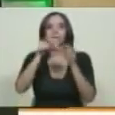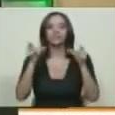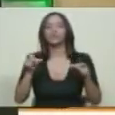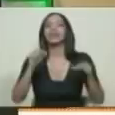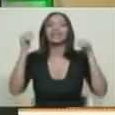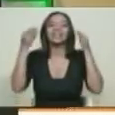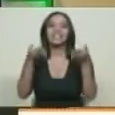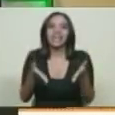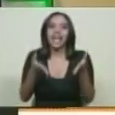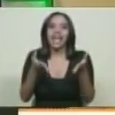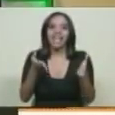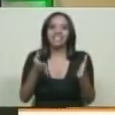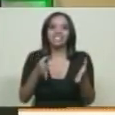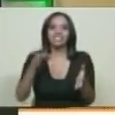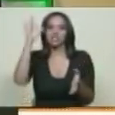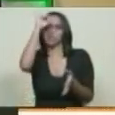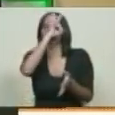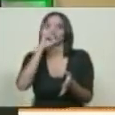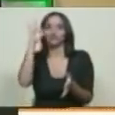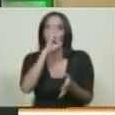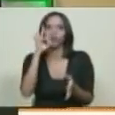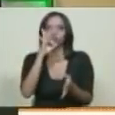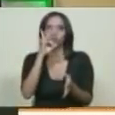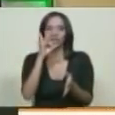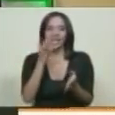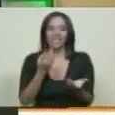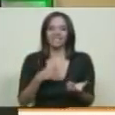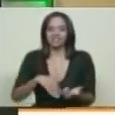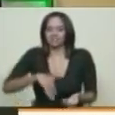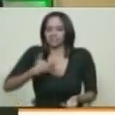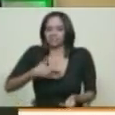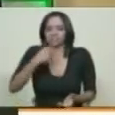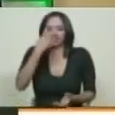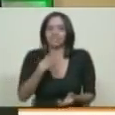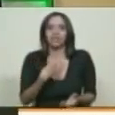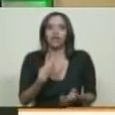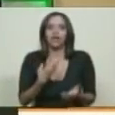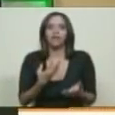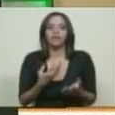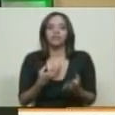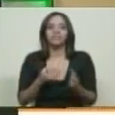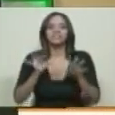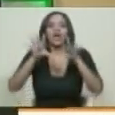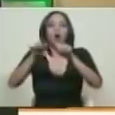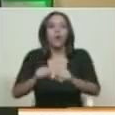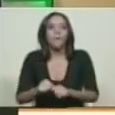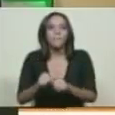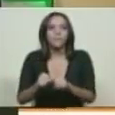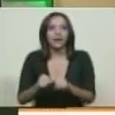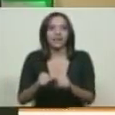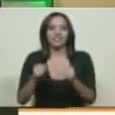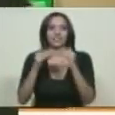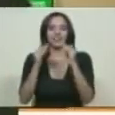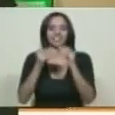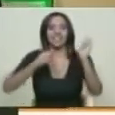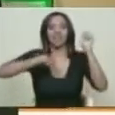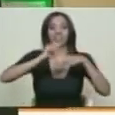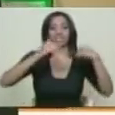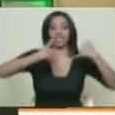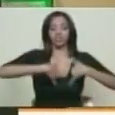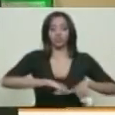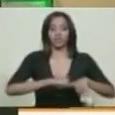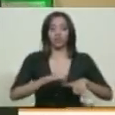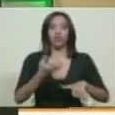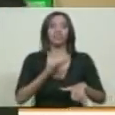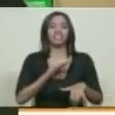este desgraciado, este miserable, se apropia de esas viviendas, se las vende a su hijo, siendo la